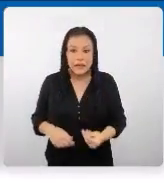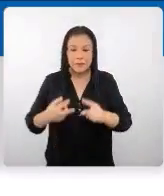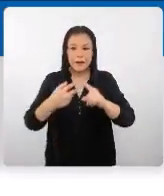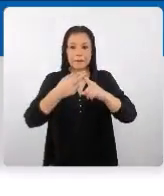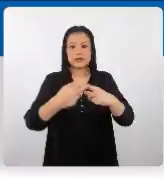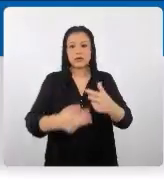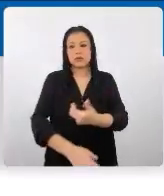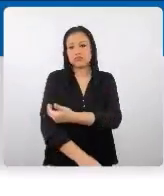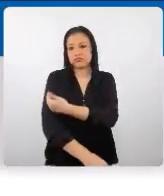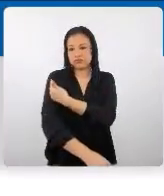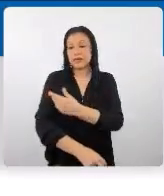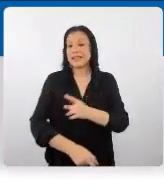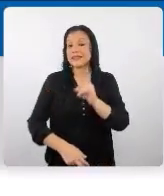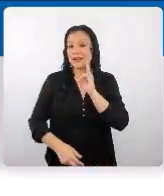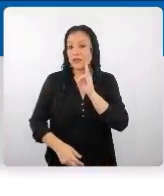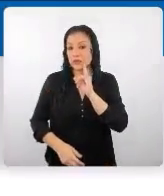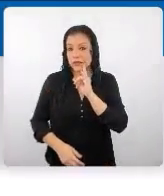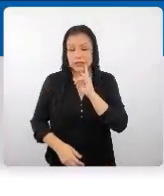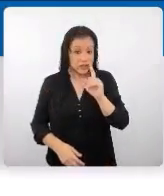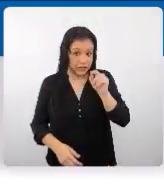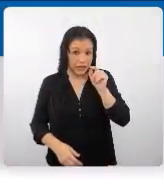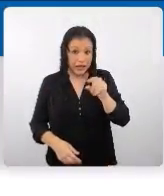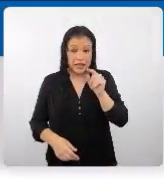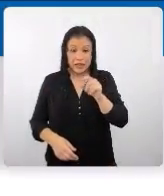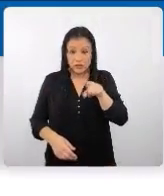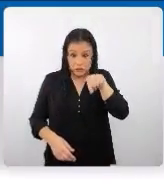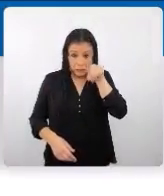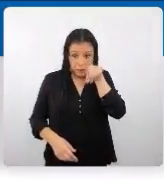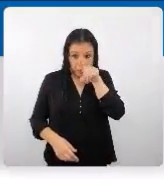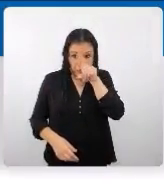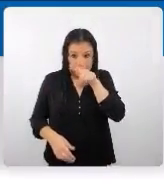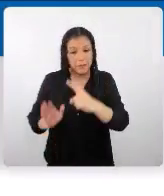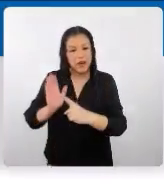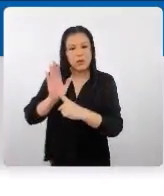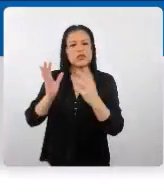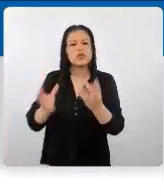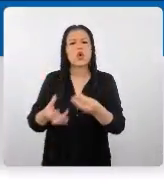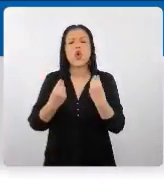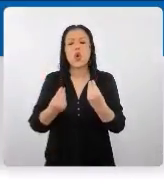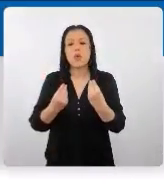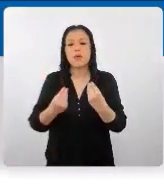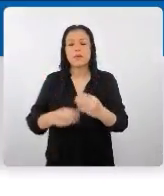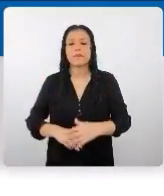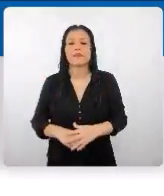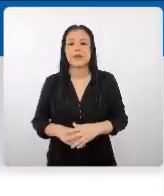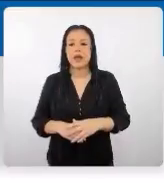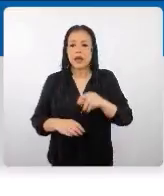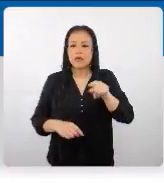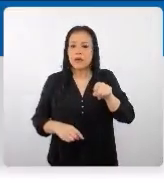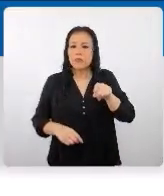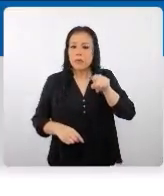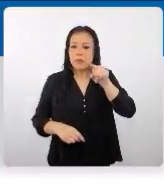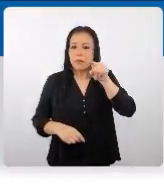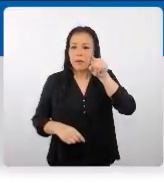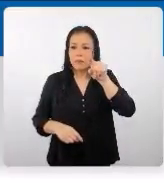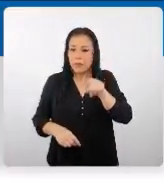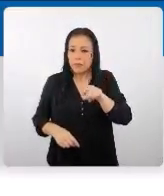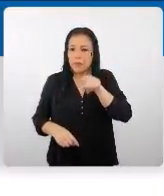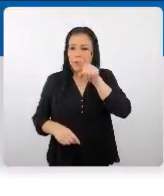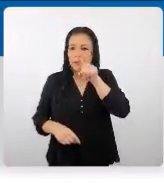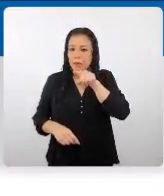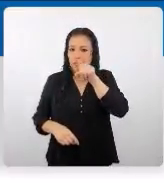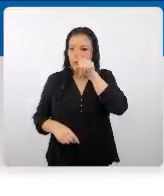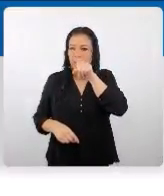Estados Unidos y estos gráficos nos muestran más o menos cómo fueron subiendo y bajando